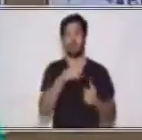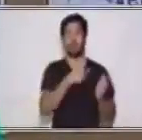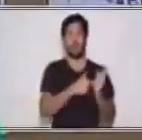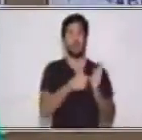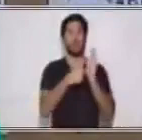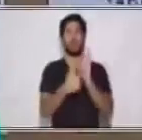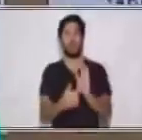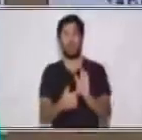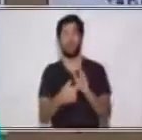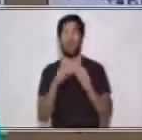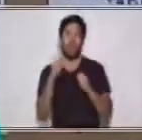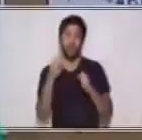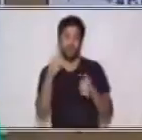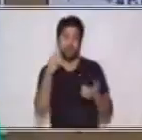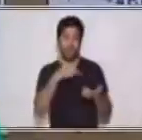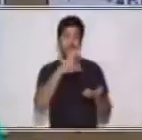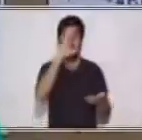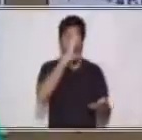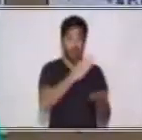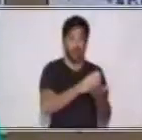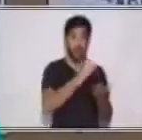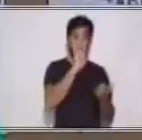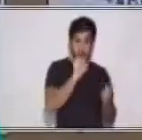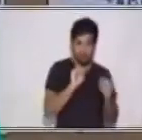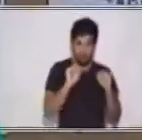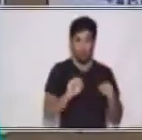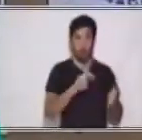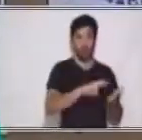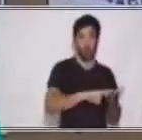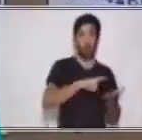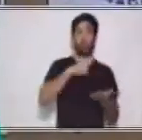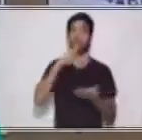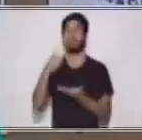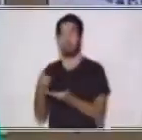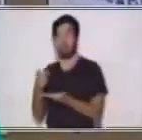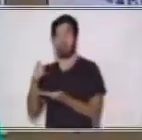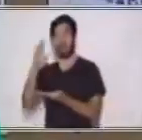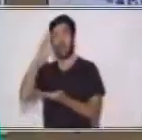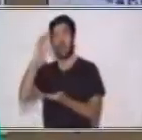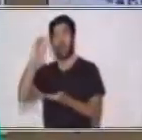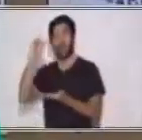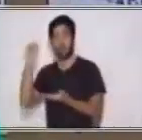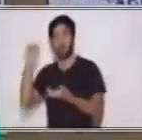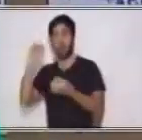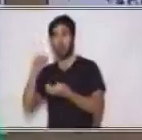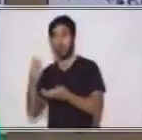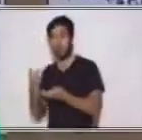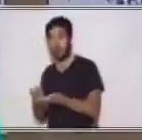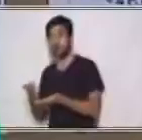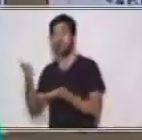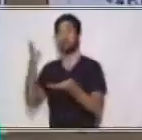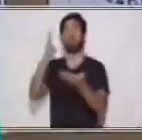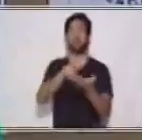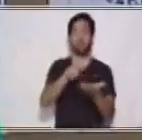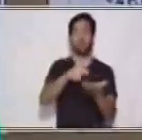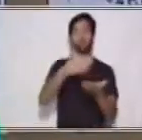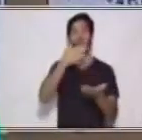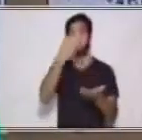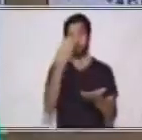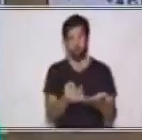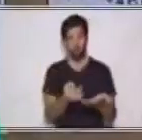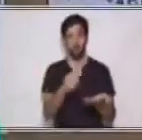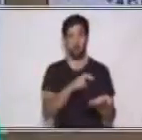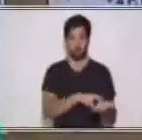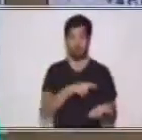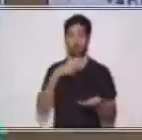de las creencias, podemos buscar la veracidad o la comprobabilidad de esos hechos. Ahora, si te das cuenta, si pasamos de una